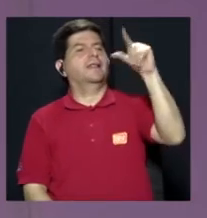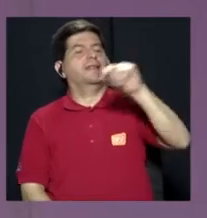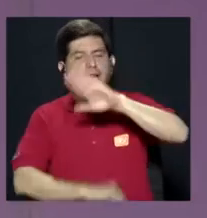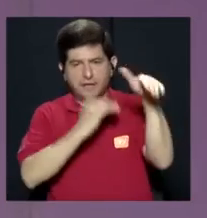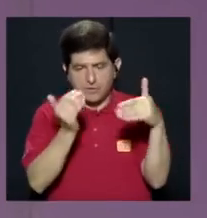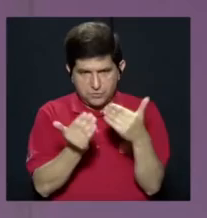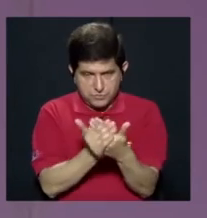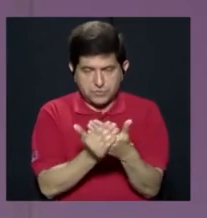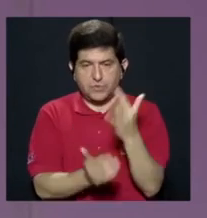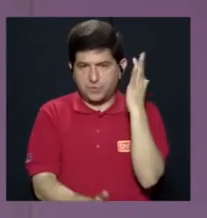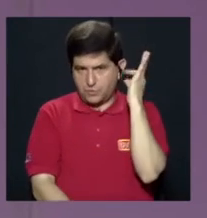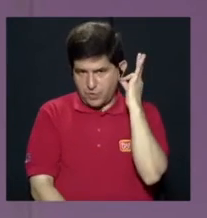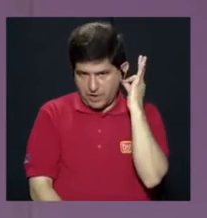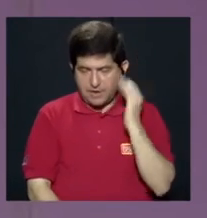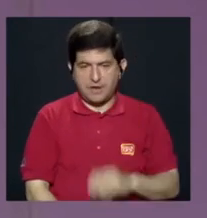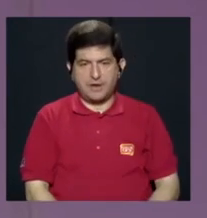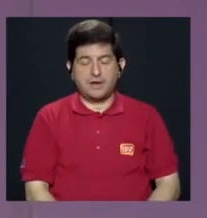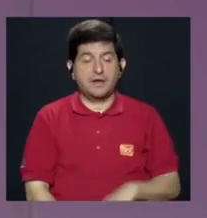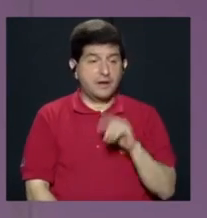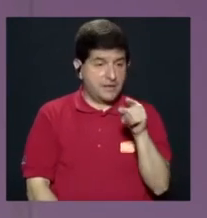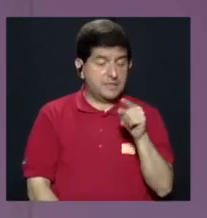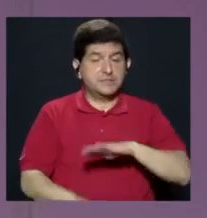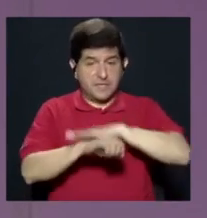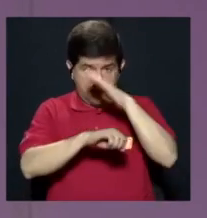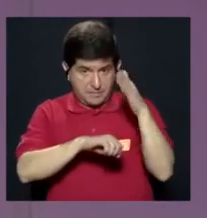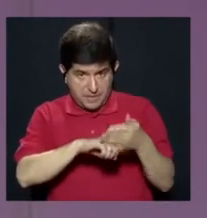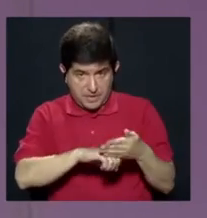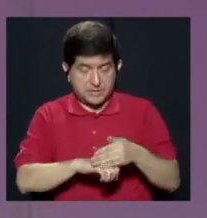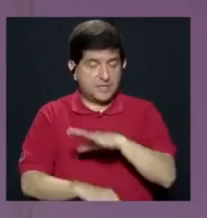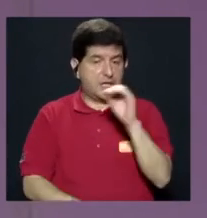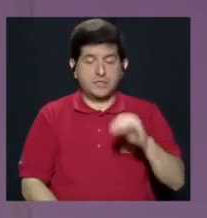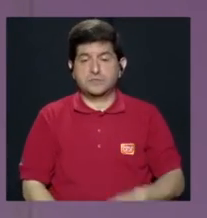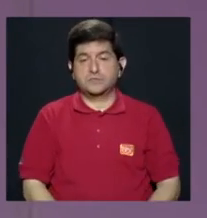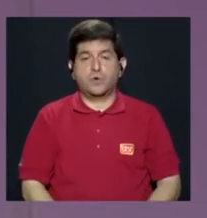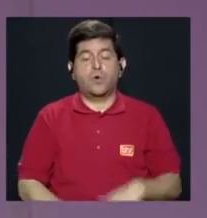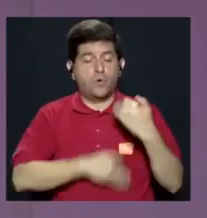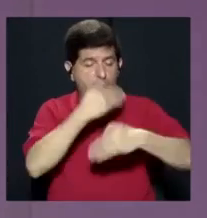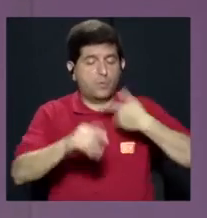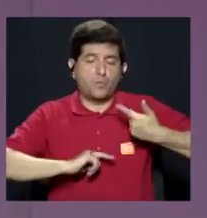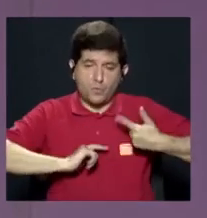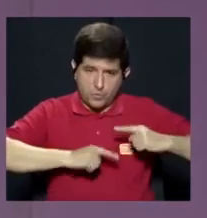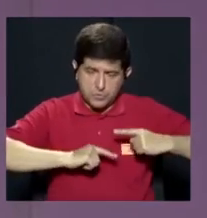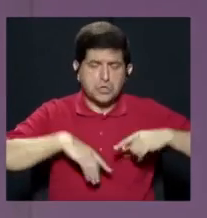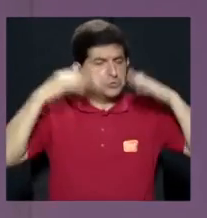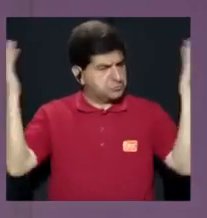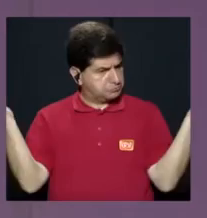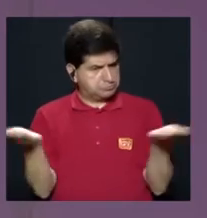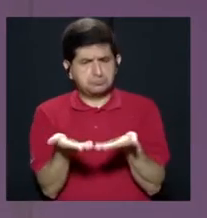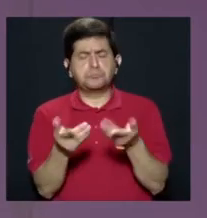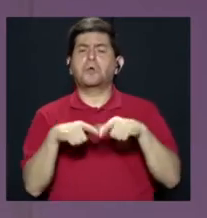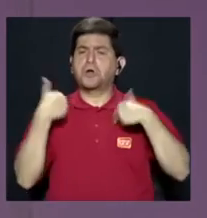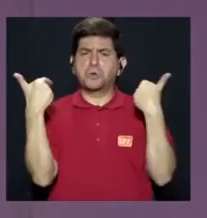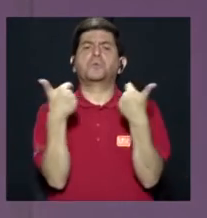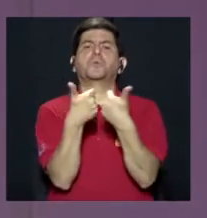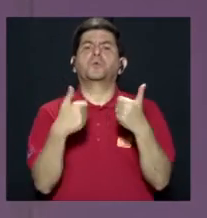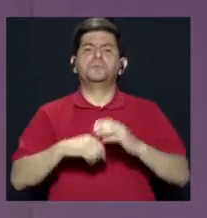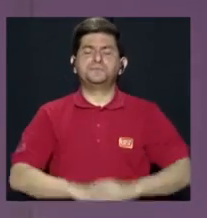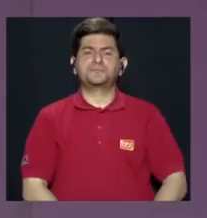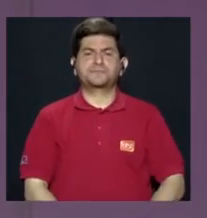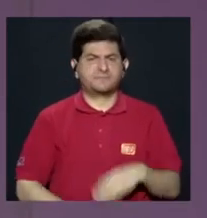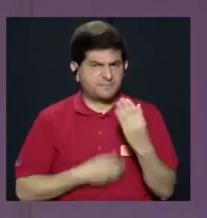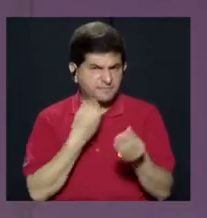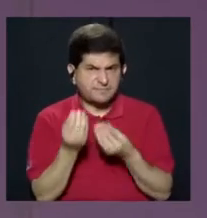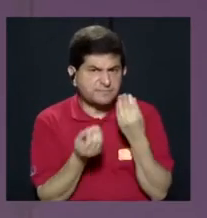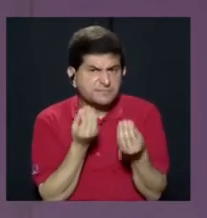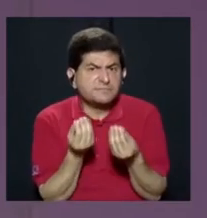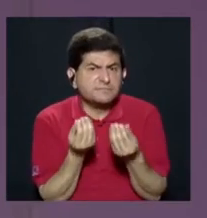todas las mujeres y muchachas que están embarazadas o no están embarazadas o están en proceso de duelo son bien recibidas en nuestro grupo. Entonces lo que hacemos